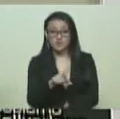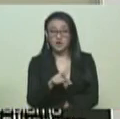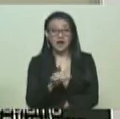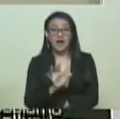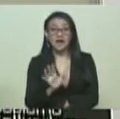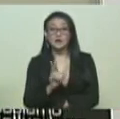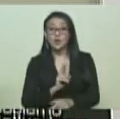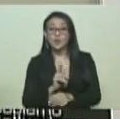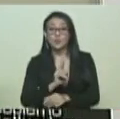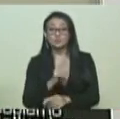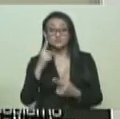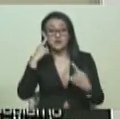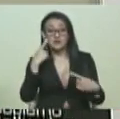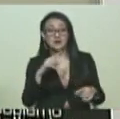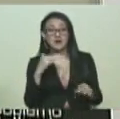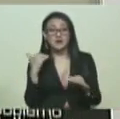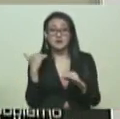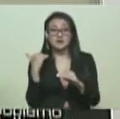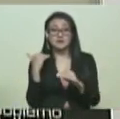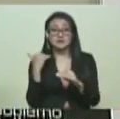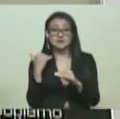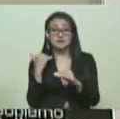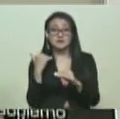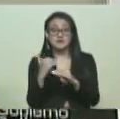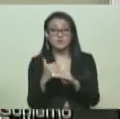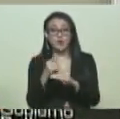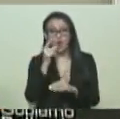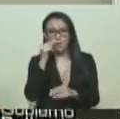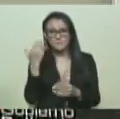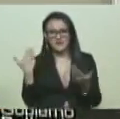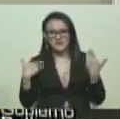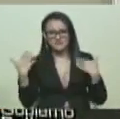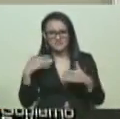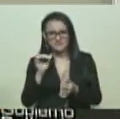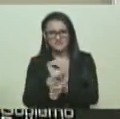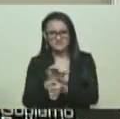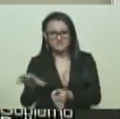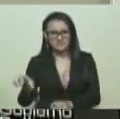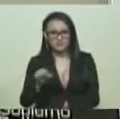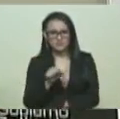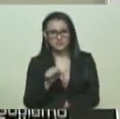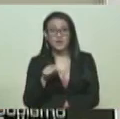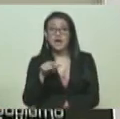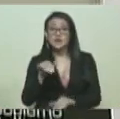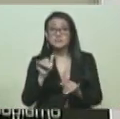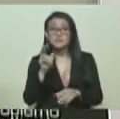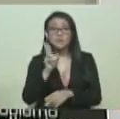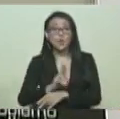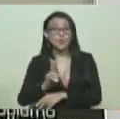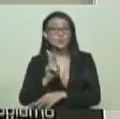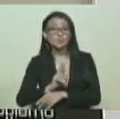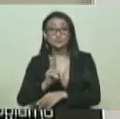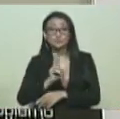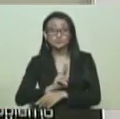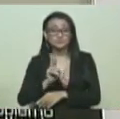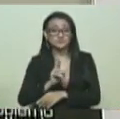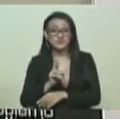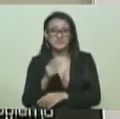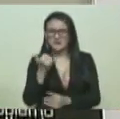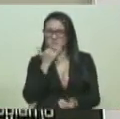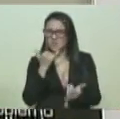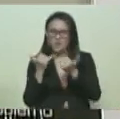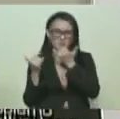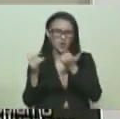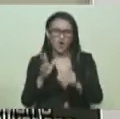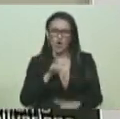Díaz pasará como el descuartizador Pérez Venta, como los que ellos han utilizado para cometer horrendos crímenes